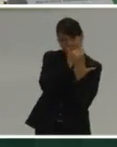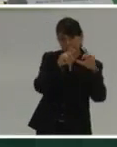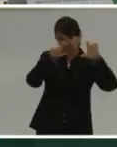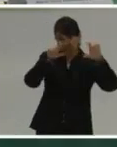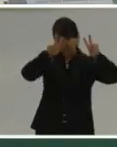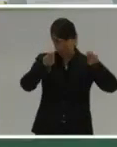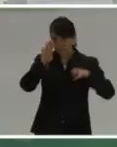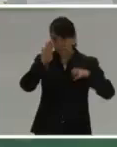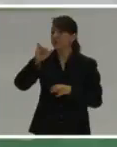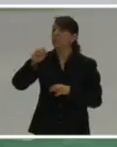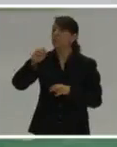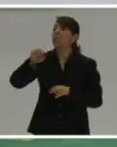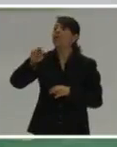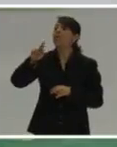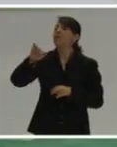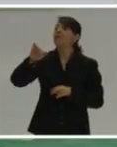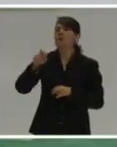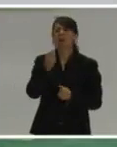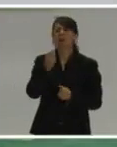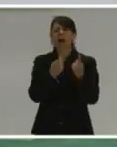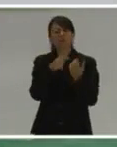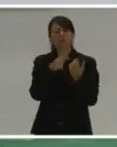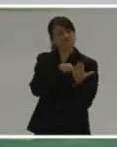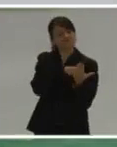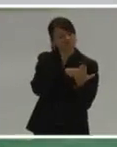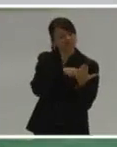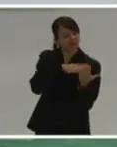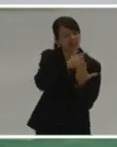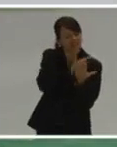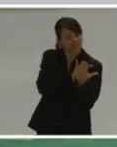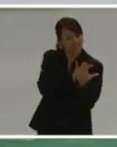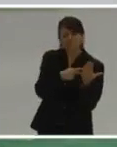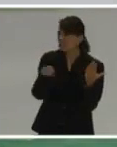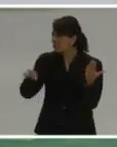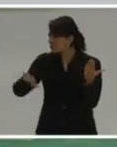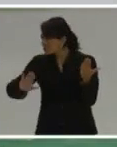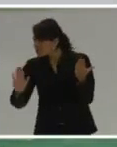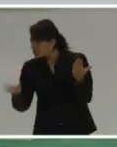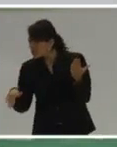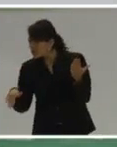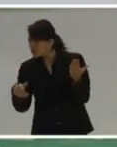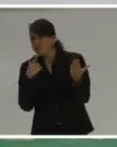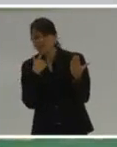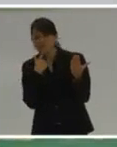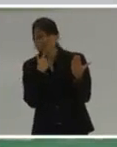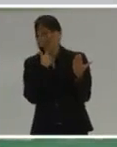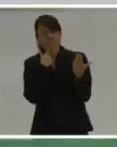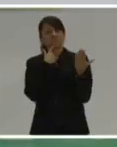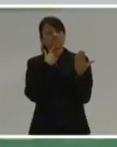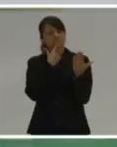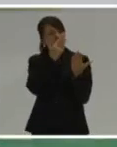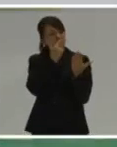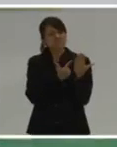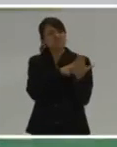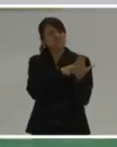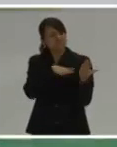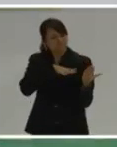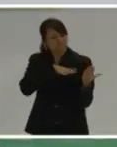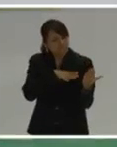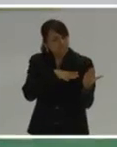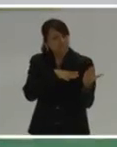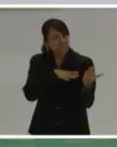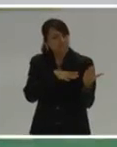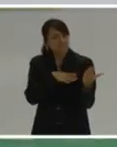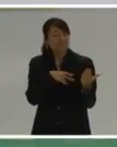muerto, ¿sí? Y nos dicen, bueno, es un mal trabajo que están haciendo porque… Pero